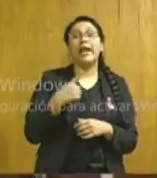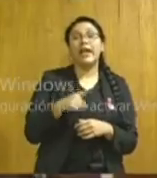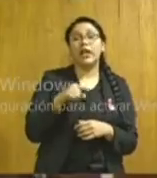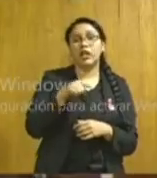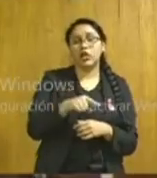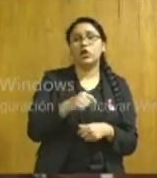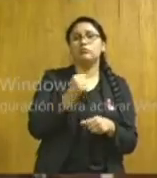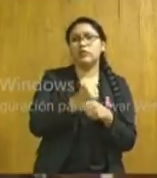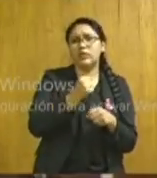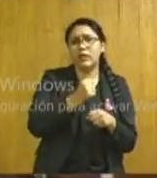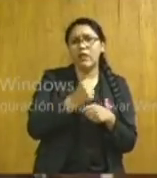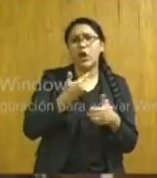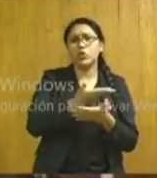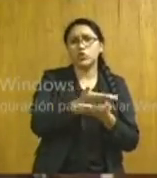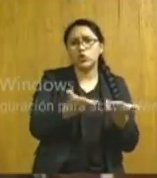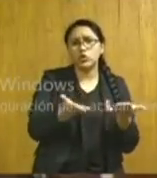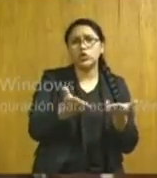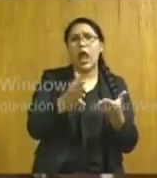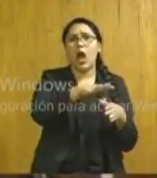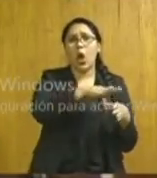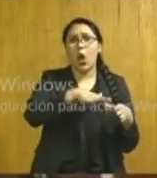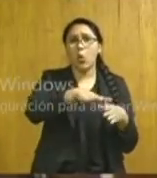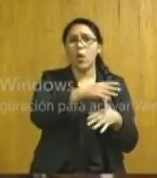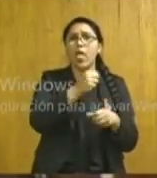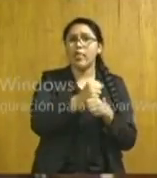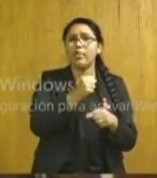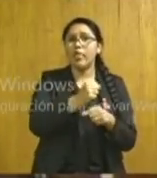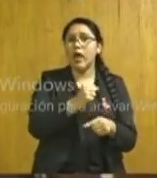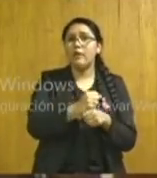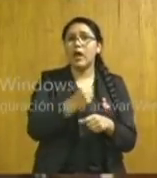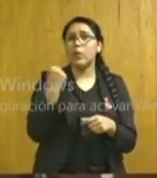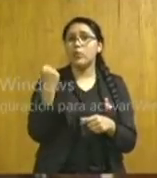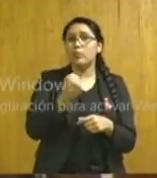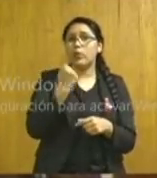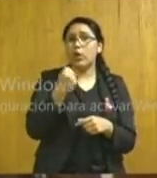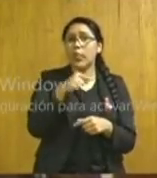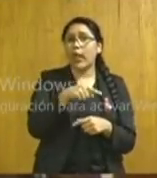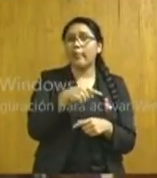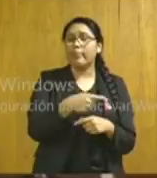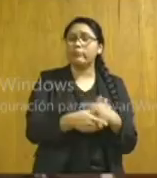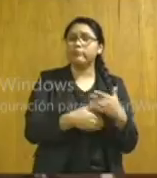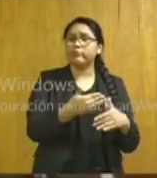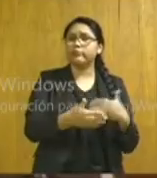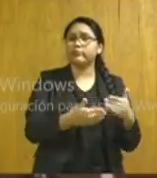un trabajo social y comunitario muy importante, muy destacable, ¿no? Incluso